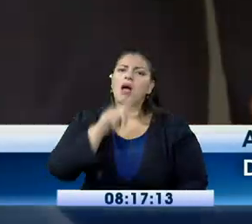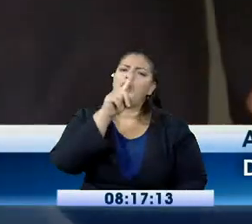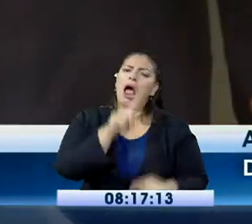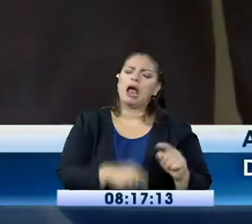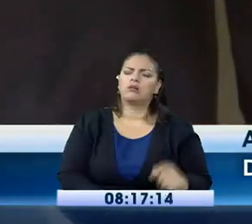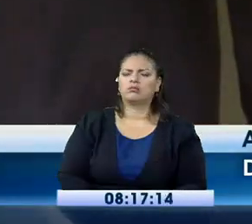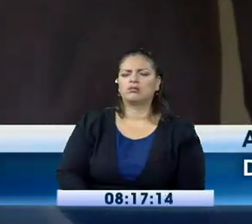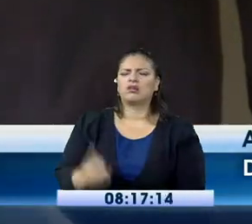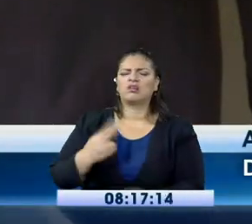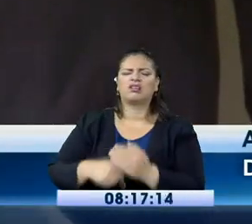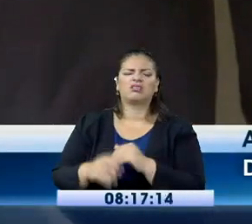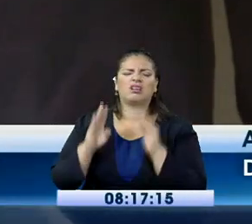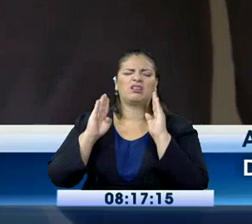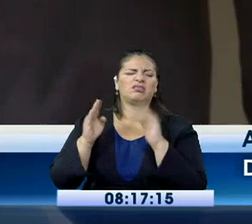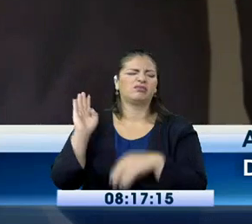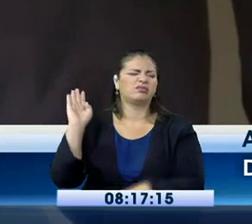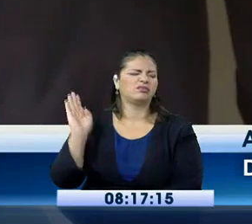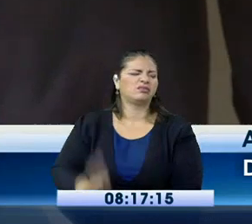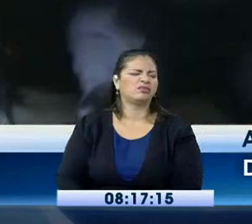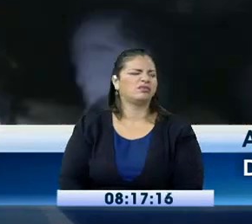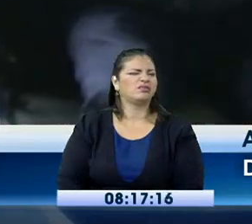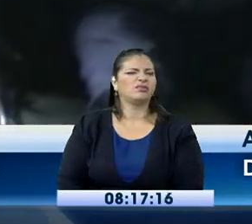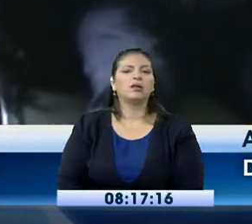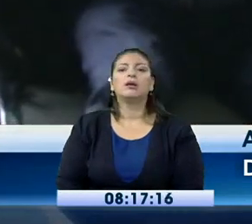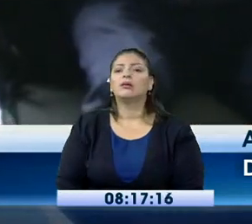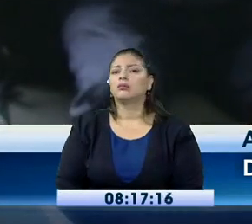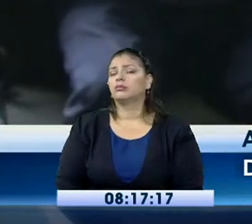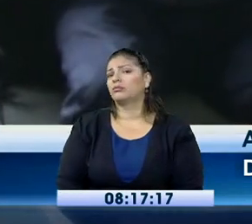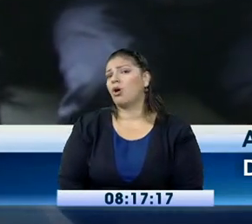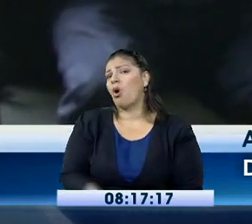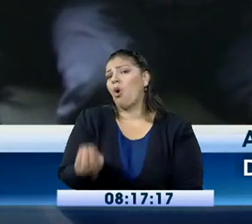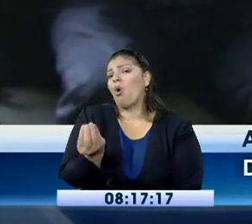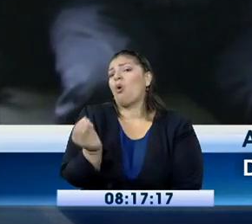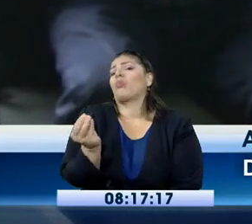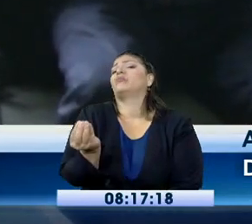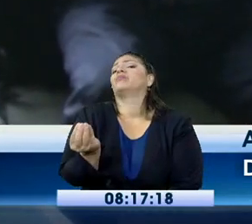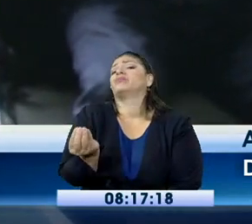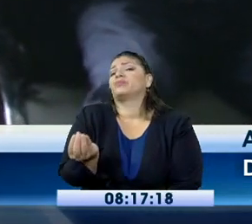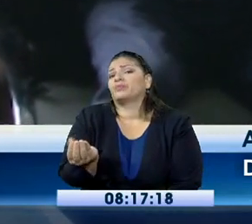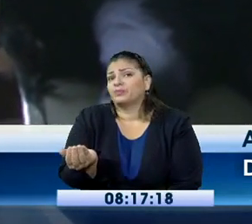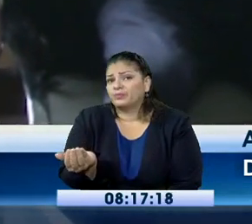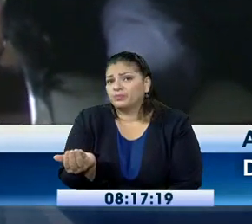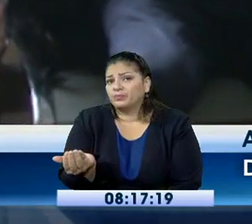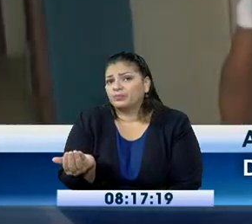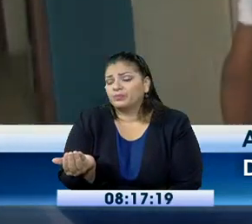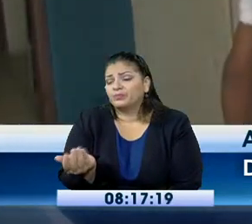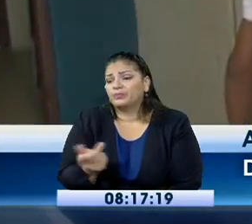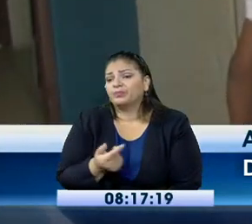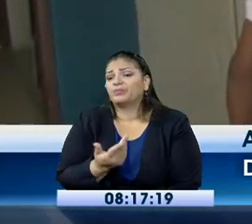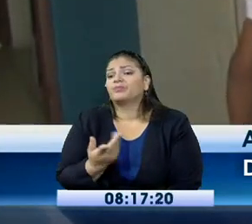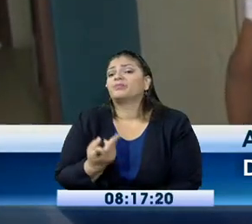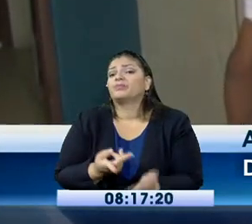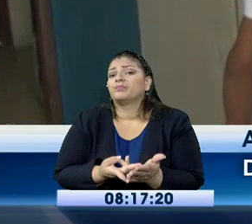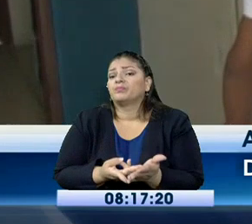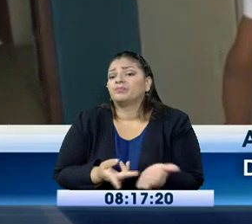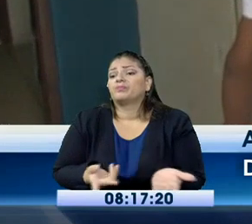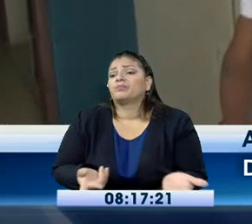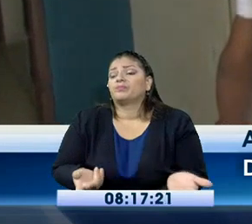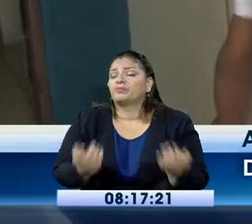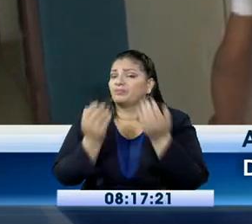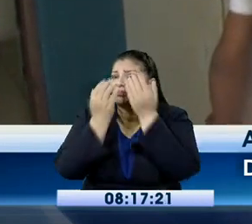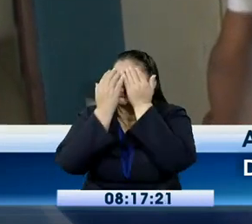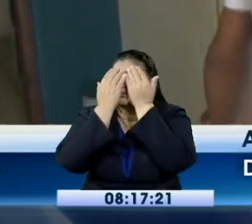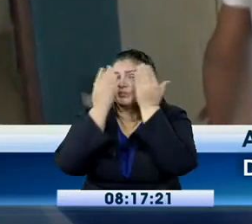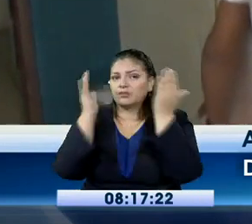de que tienen hijos en el colegio. Entonces muchas veces hay un contra y un pero que no se puede saber ni qué mismo está pasando. Los adolescentes serán puestos a órdenes